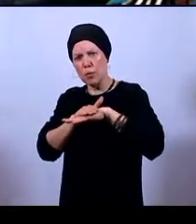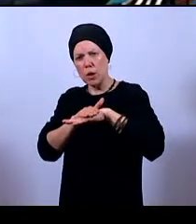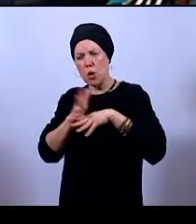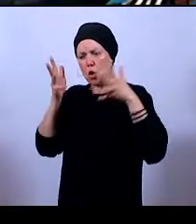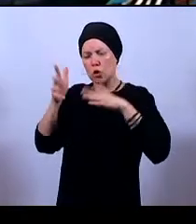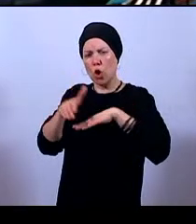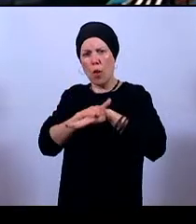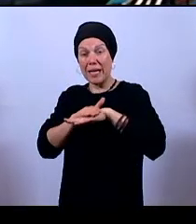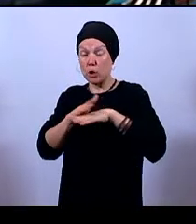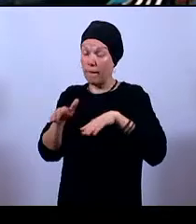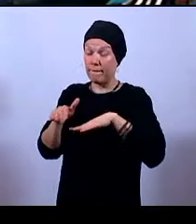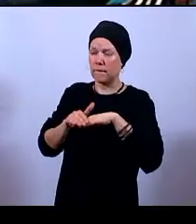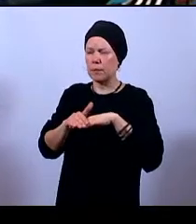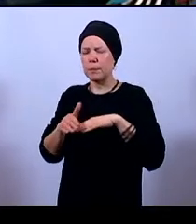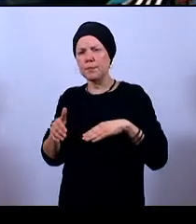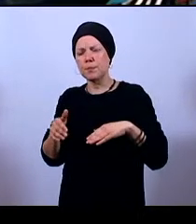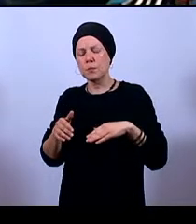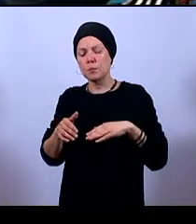Ministros,